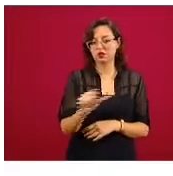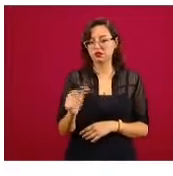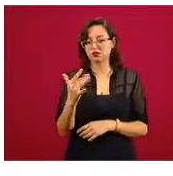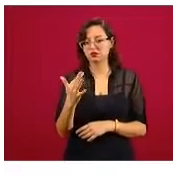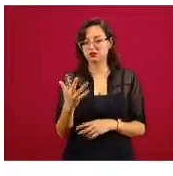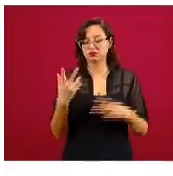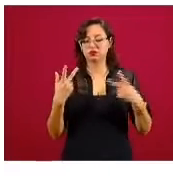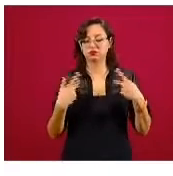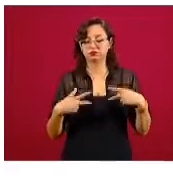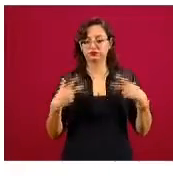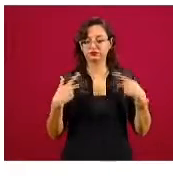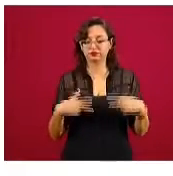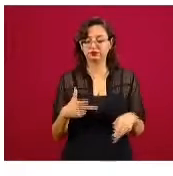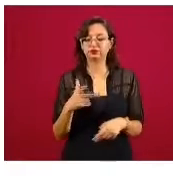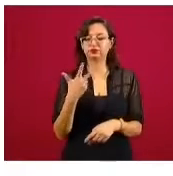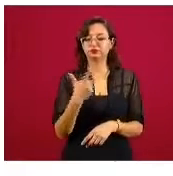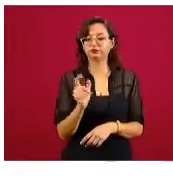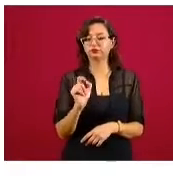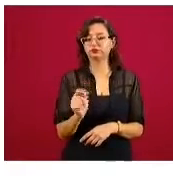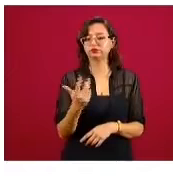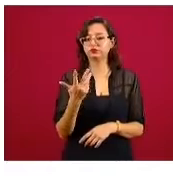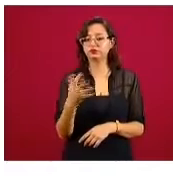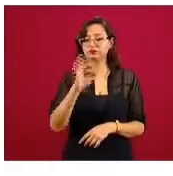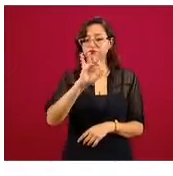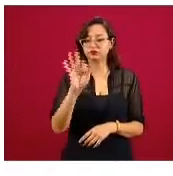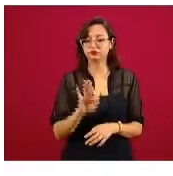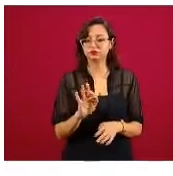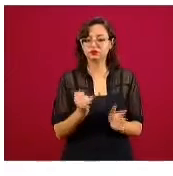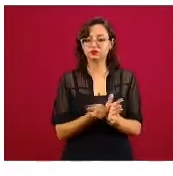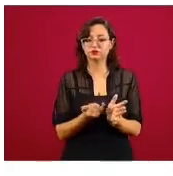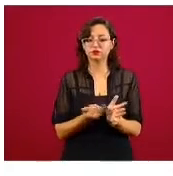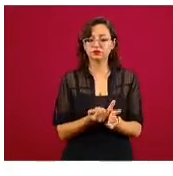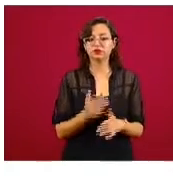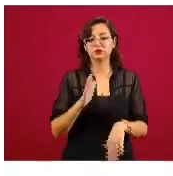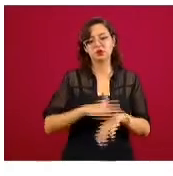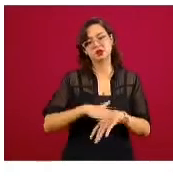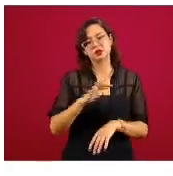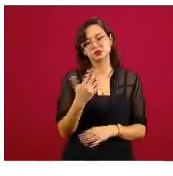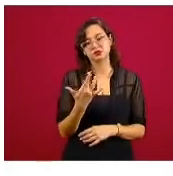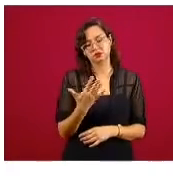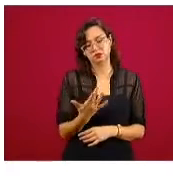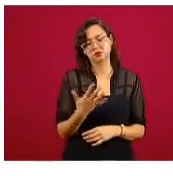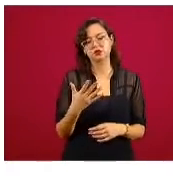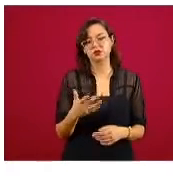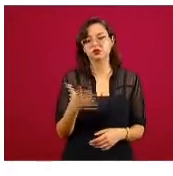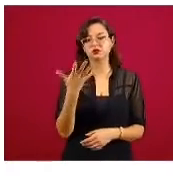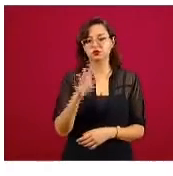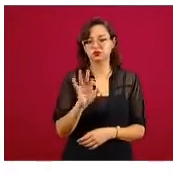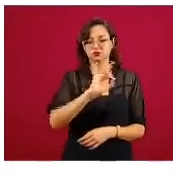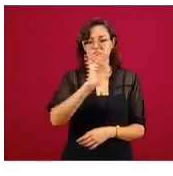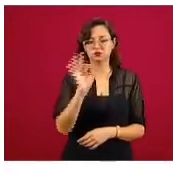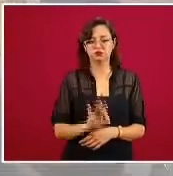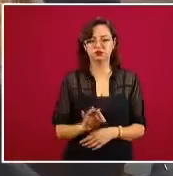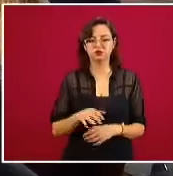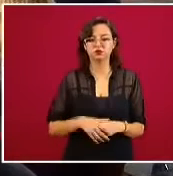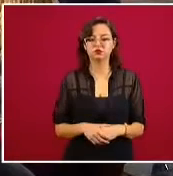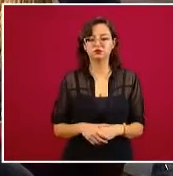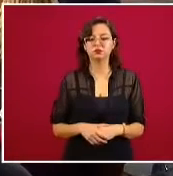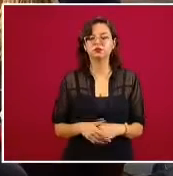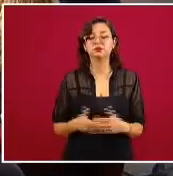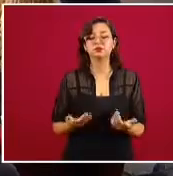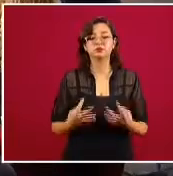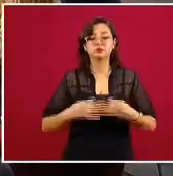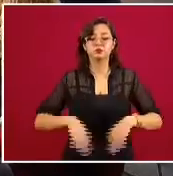50 trabajadores, una tasa del 8.5%, y ya más de 50 trabajadores, una tasa del 10%. Aquí